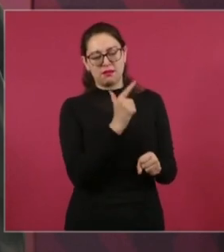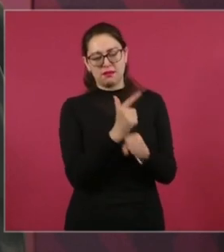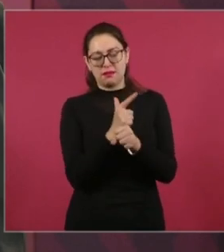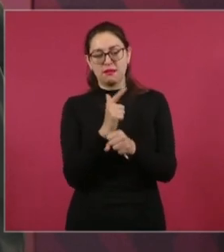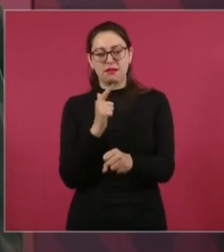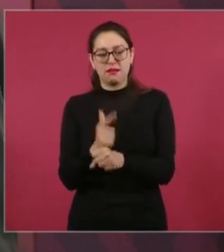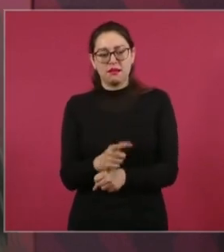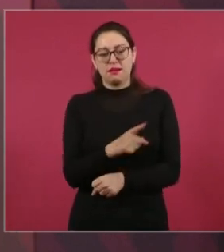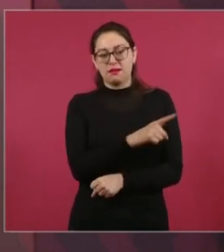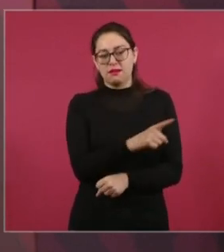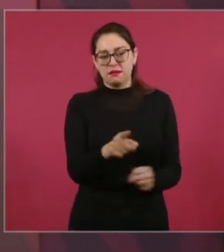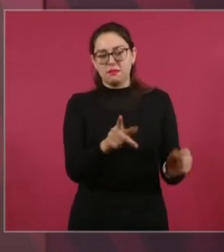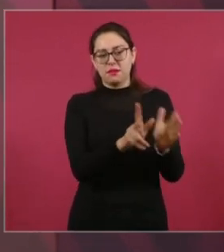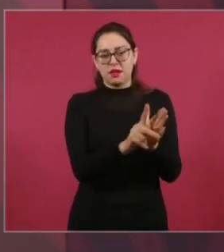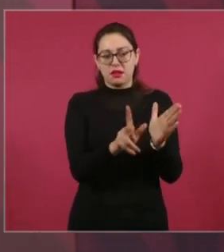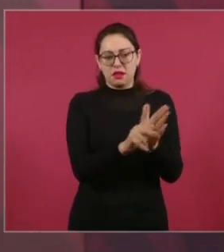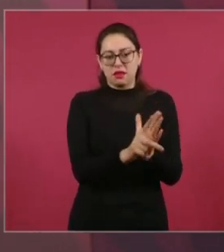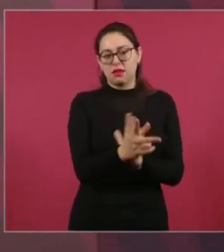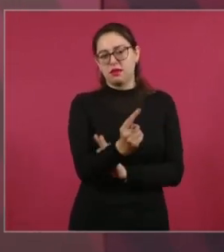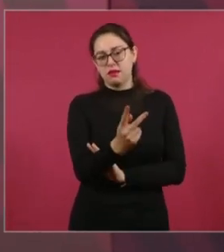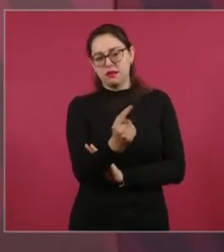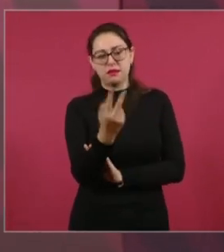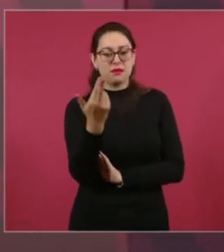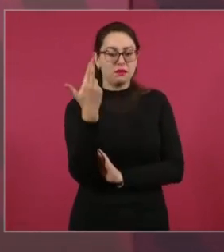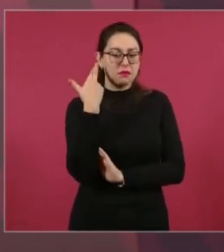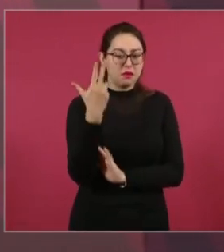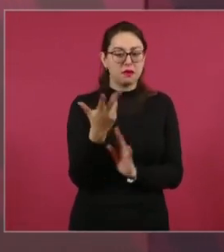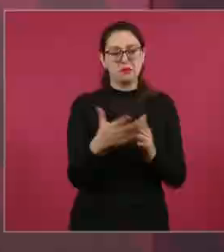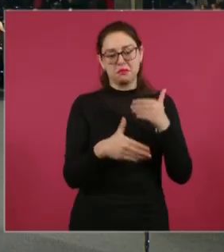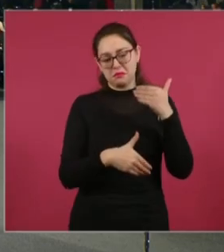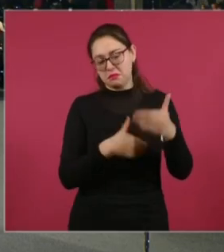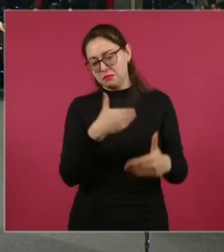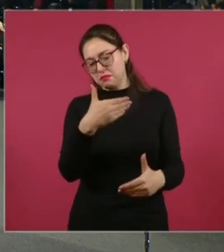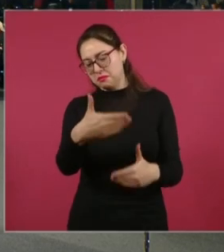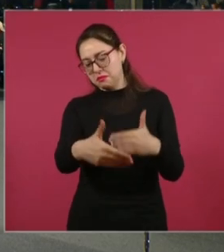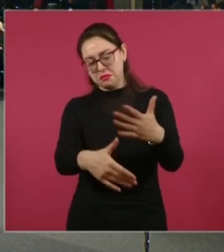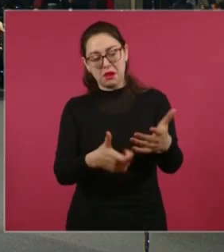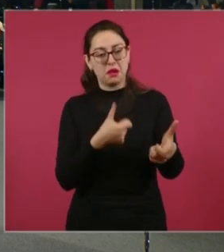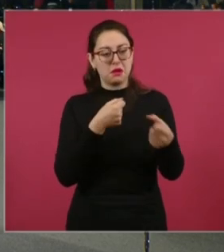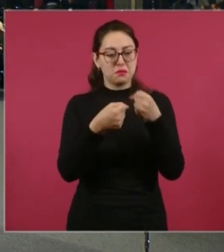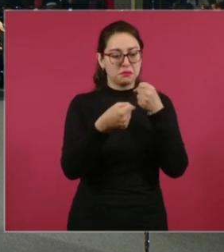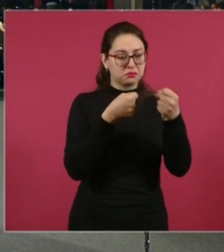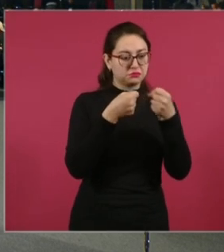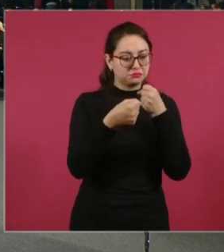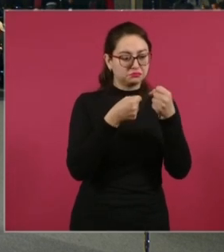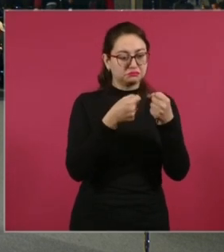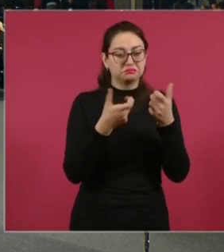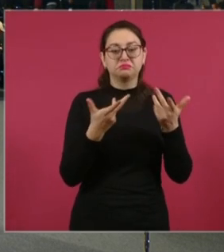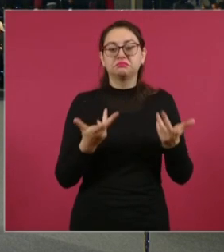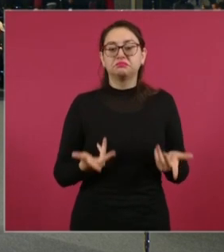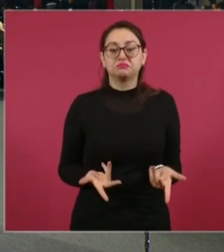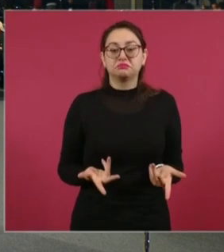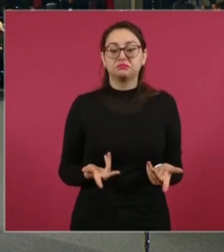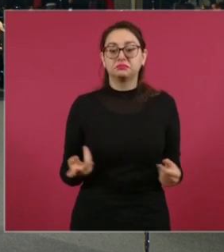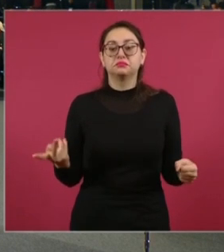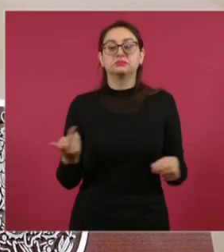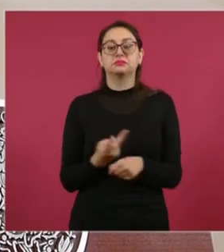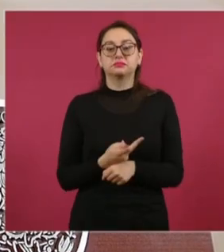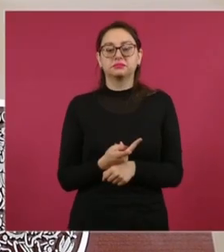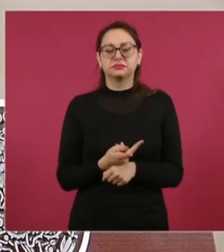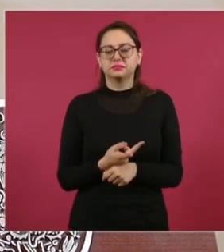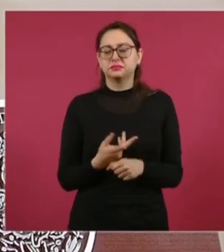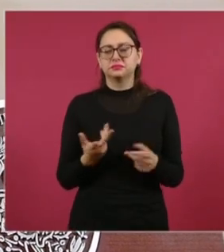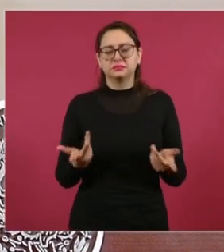es que aún siendo el presidente Calles, el hombre fuerte,